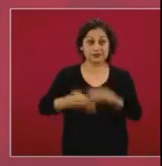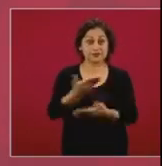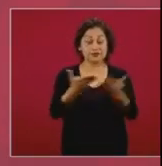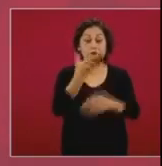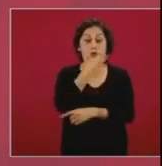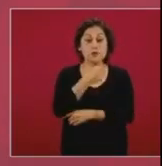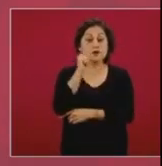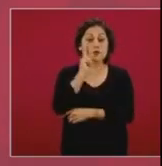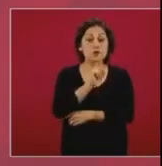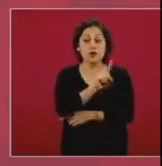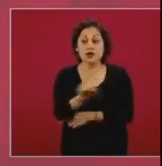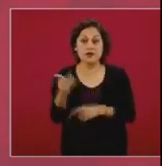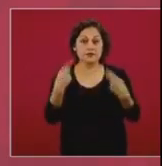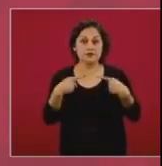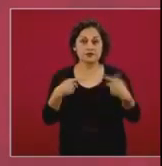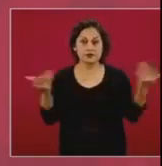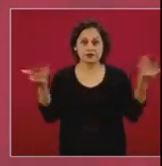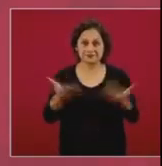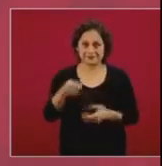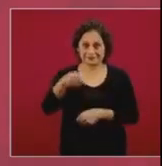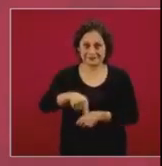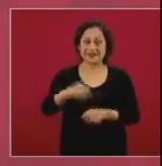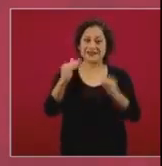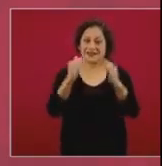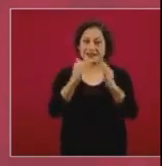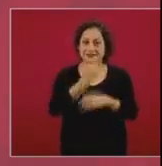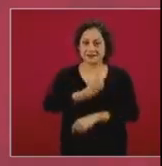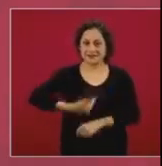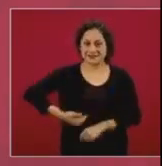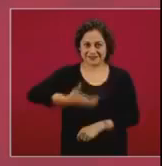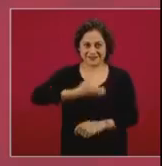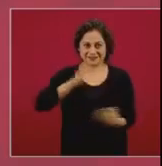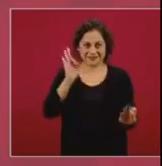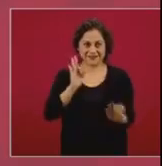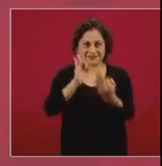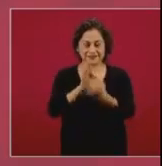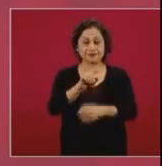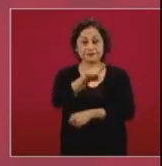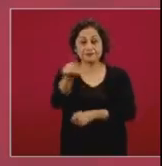Nacional, Salón Tesorería y en casa. Muchas gracias por